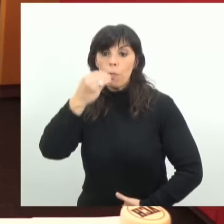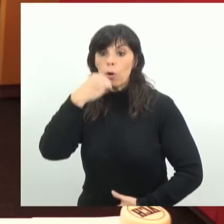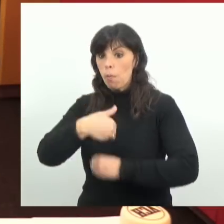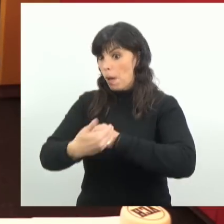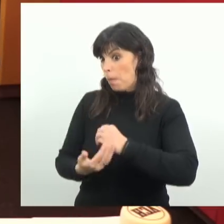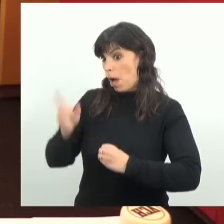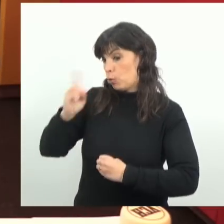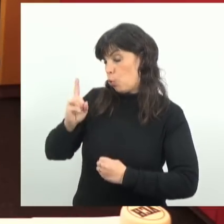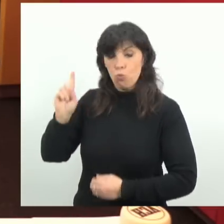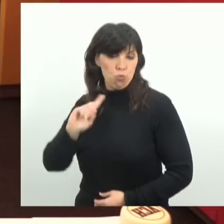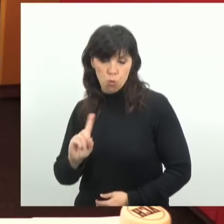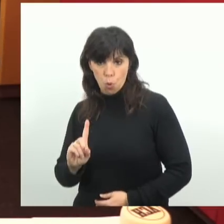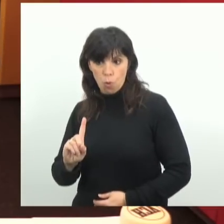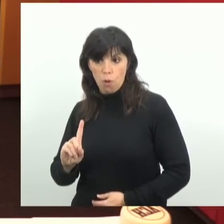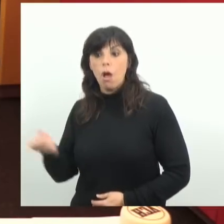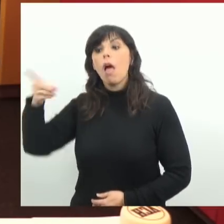toda palabra